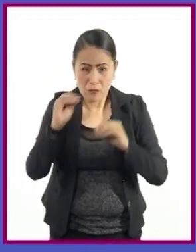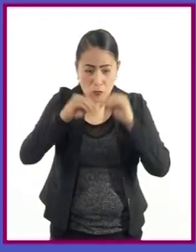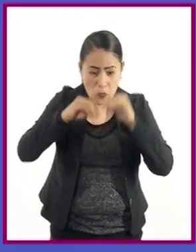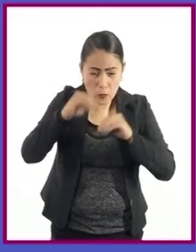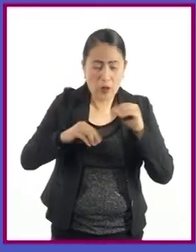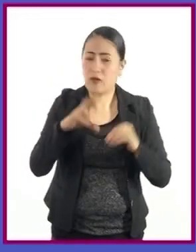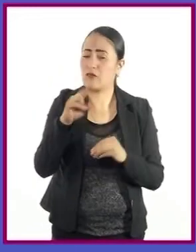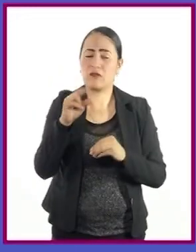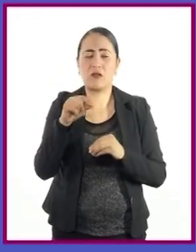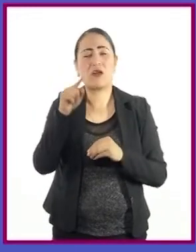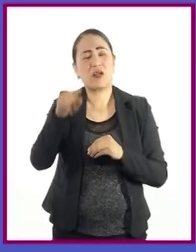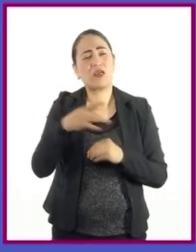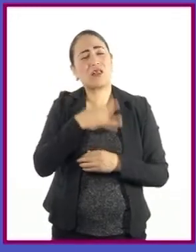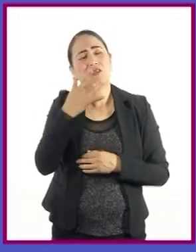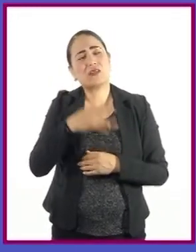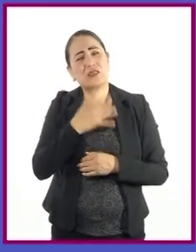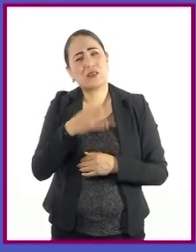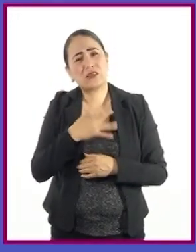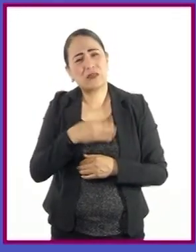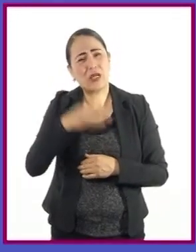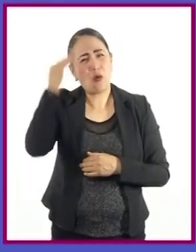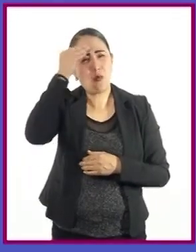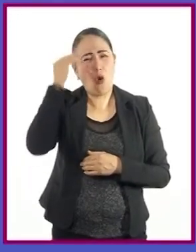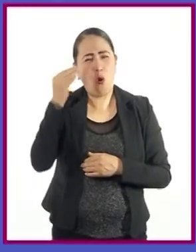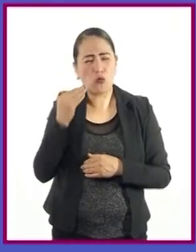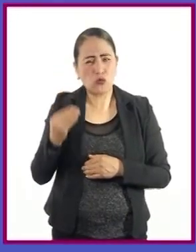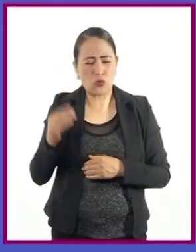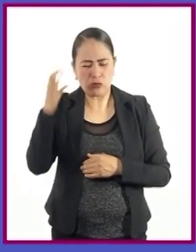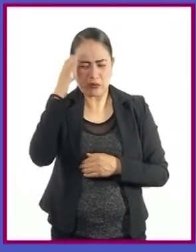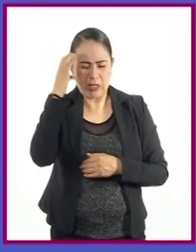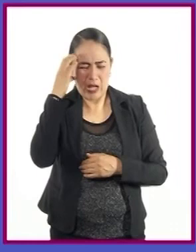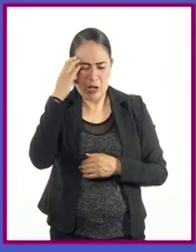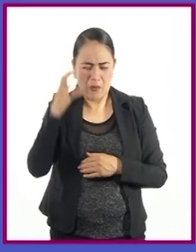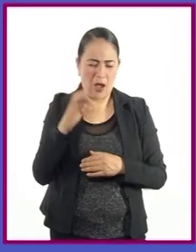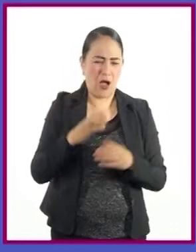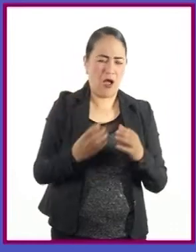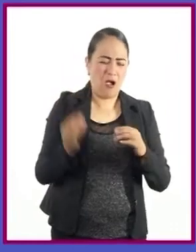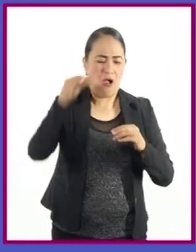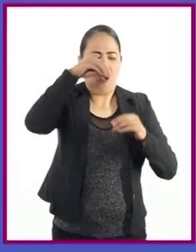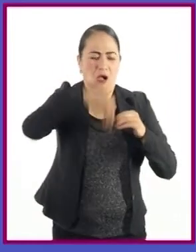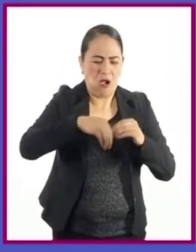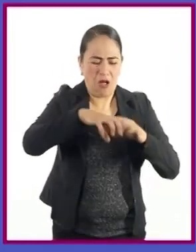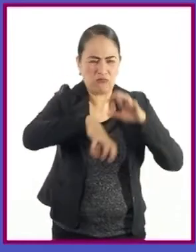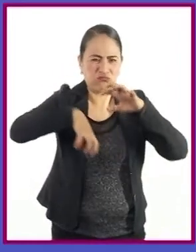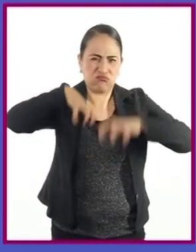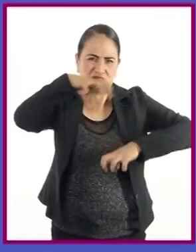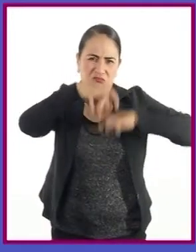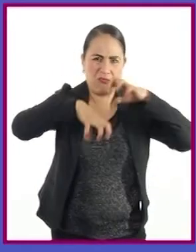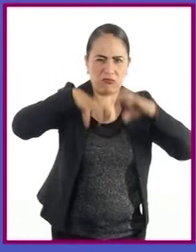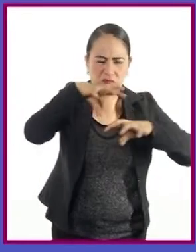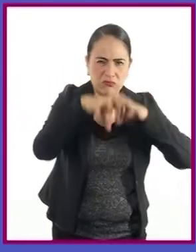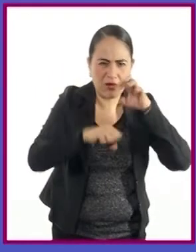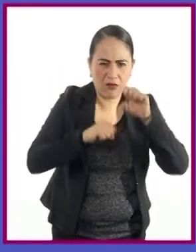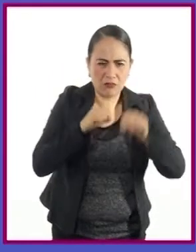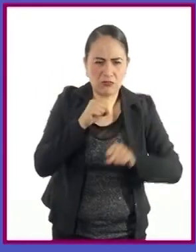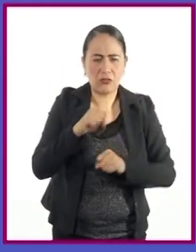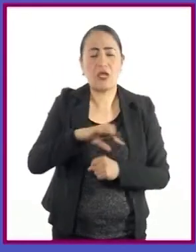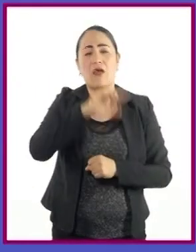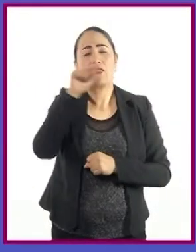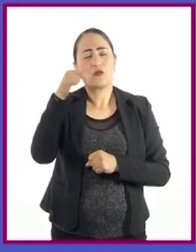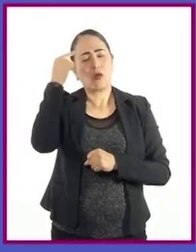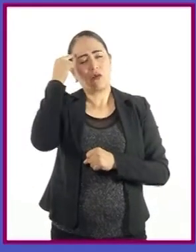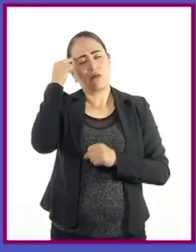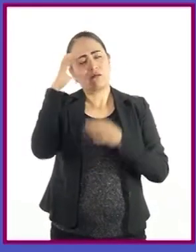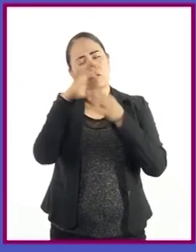forma de monstruos que se arrastraban hasta la cama y trepaban dificultosamente por la colcha. Perdió luego el